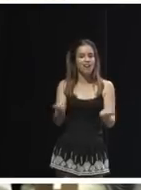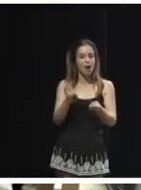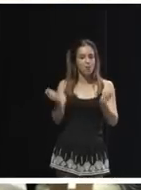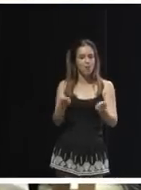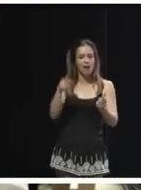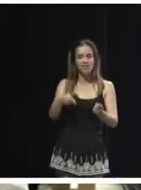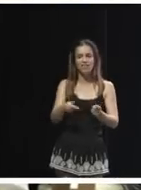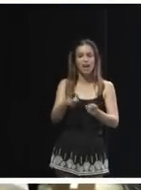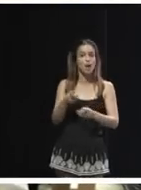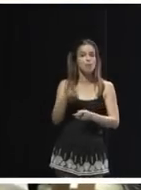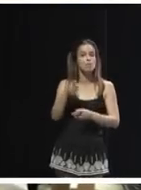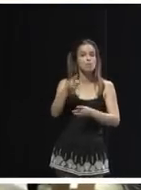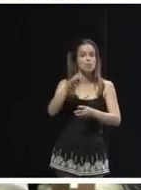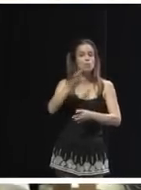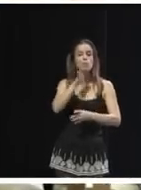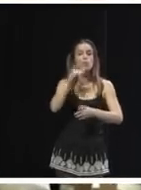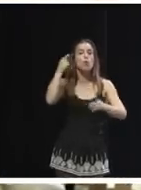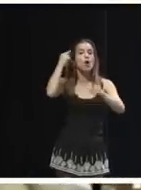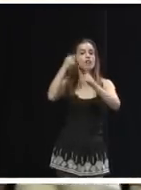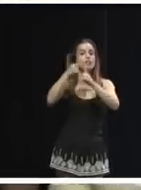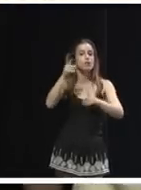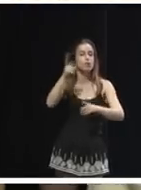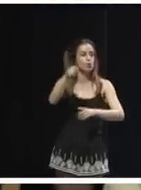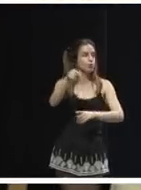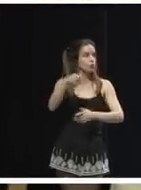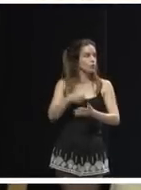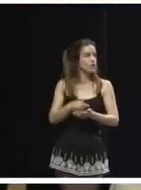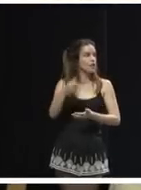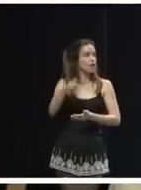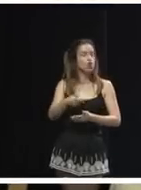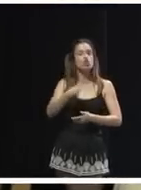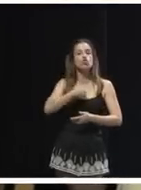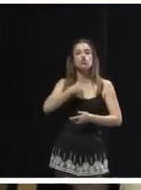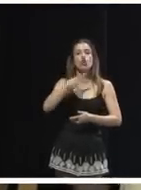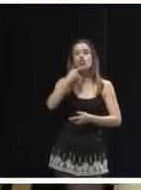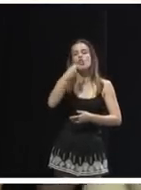decir presidenta, ¿verdad? Yo te digo, presidenta, que va por ti.